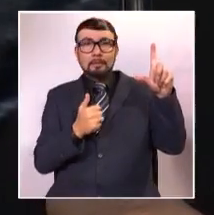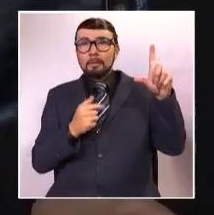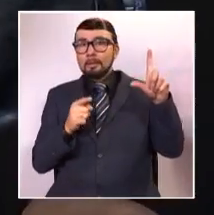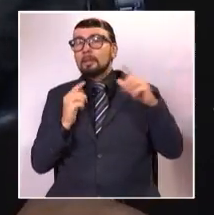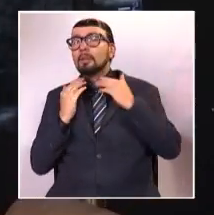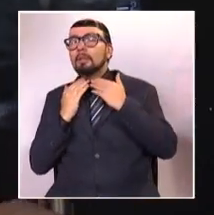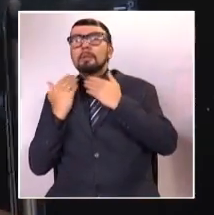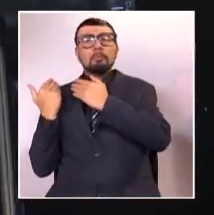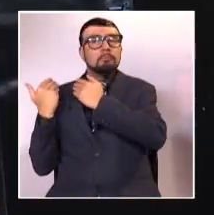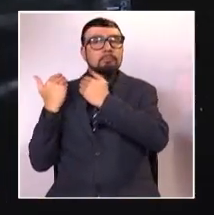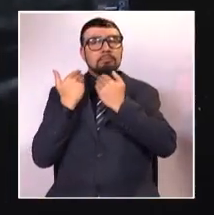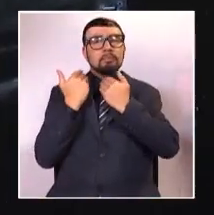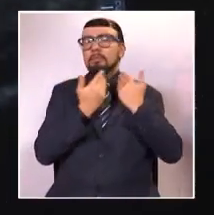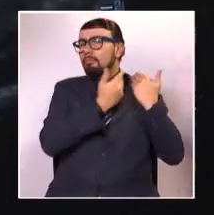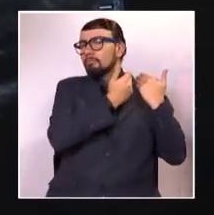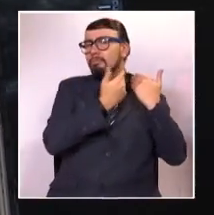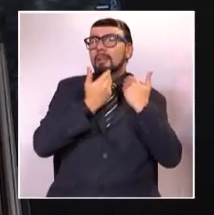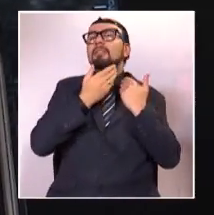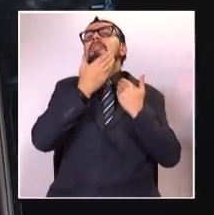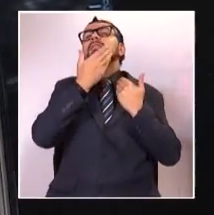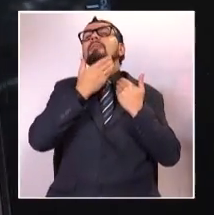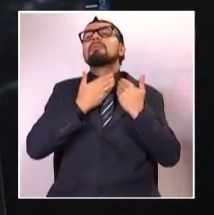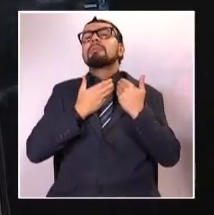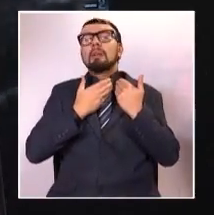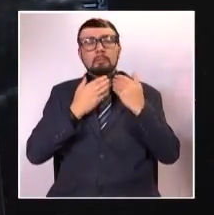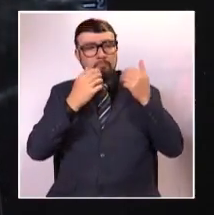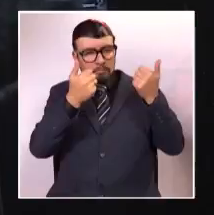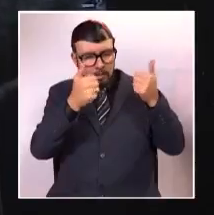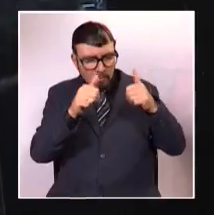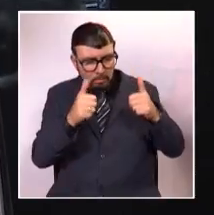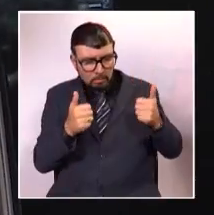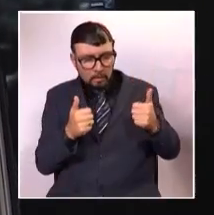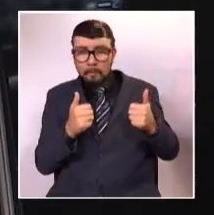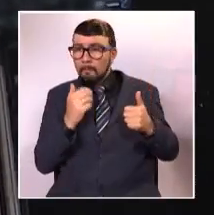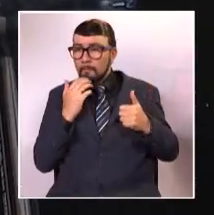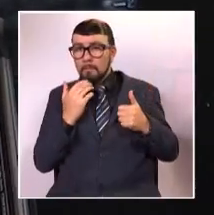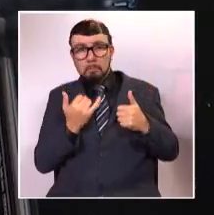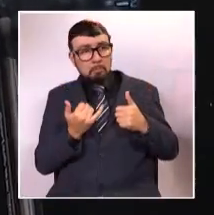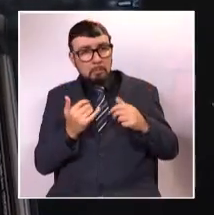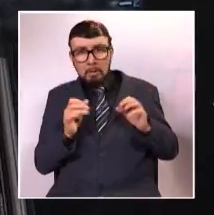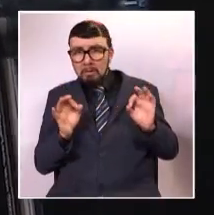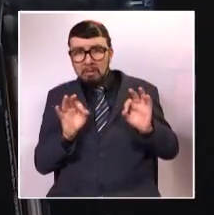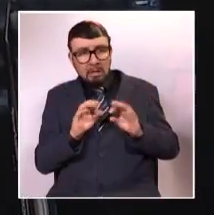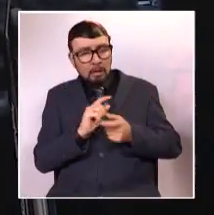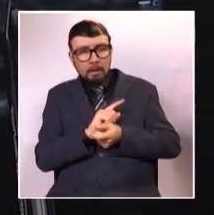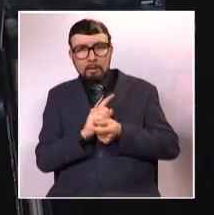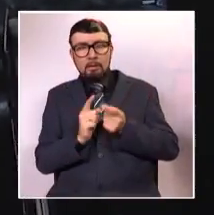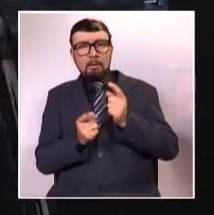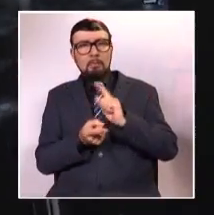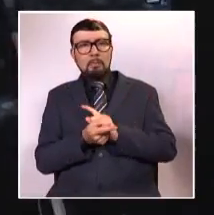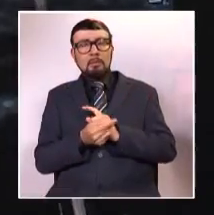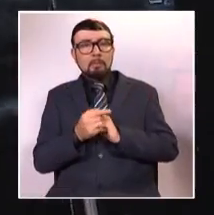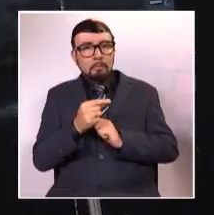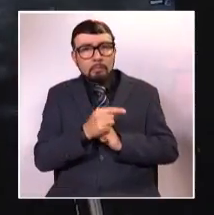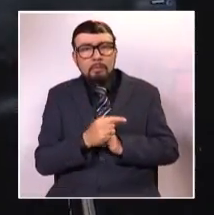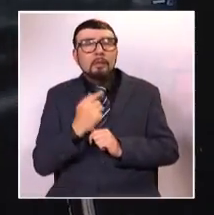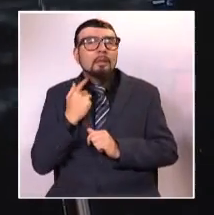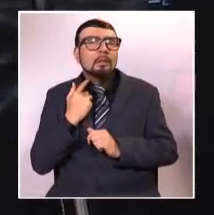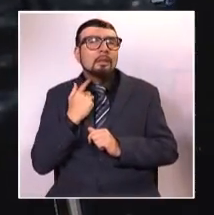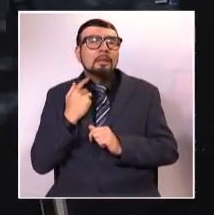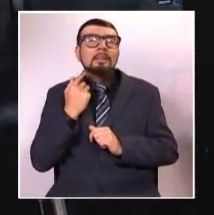parte longitudinal. Y vemos primero que la glándula no haya cambiado, digamos, la ecogenicidad del tejido, que